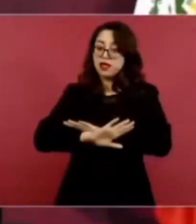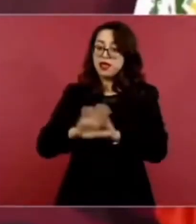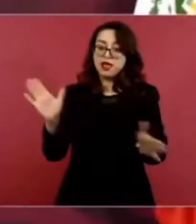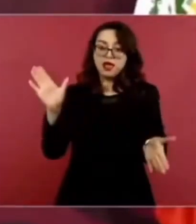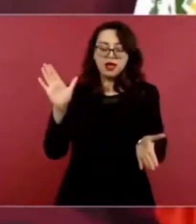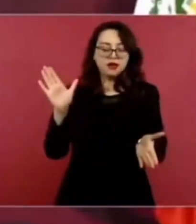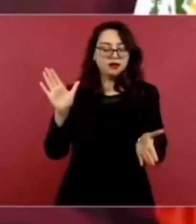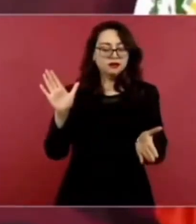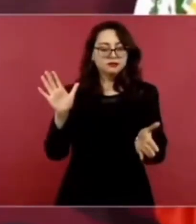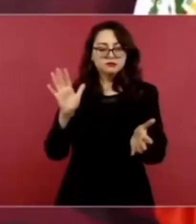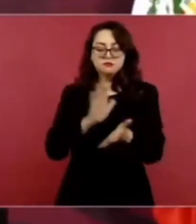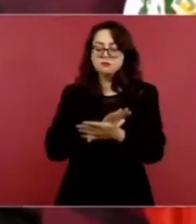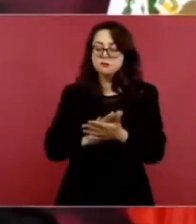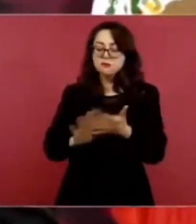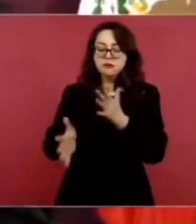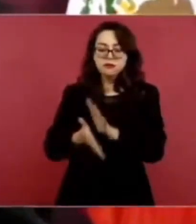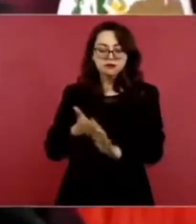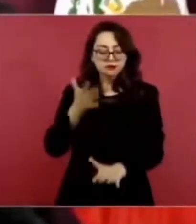torturan,